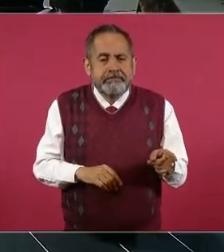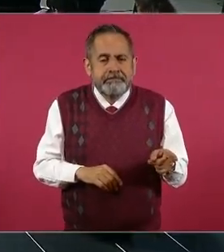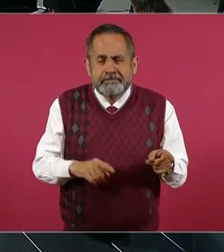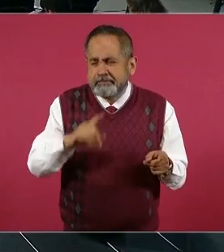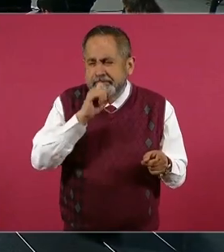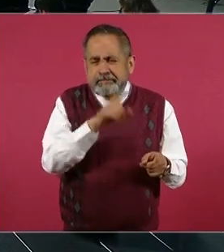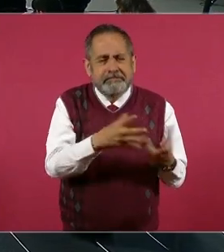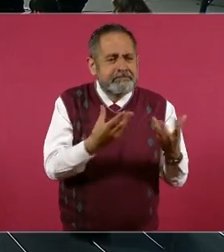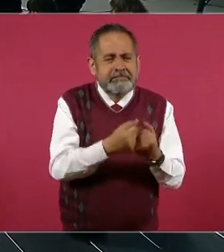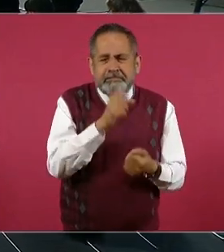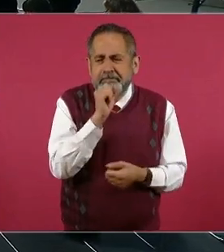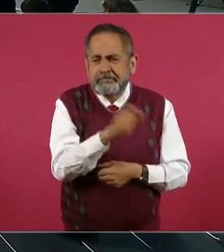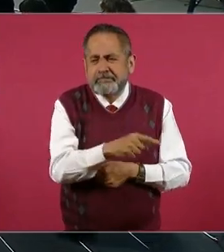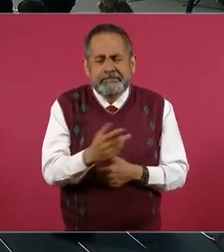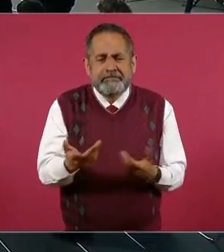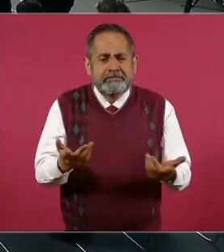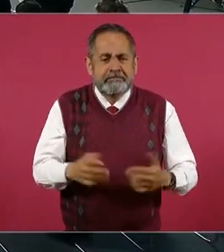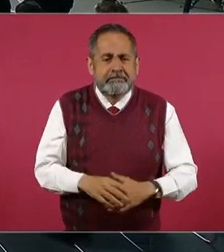lo mismo.